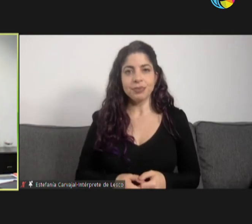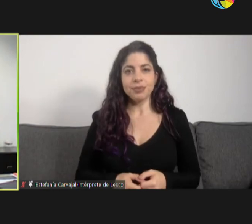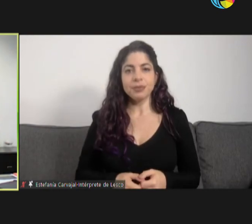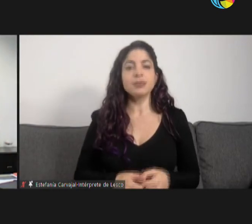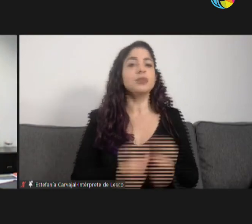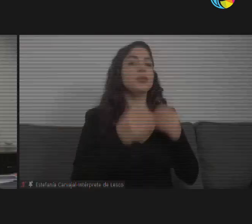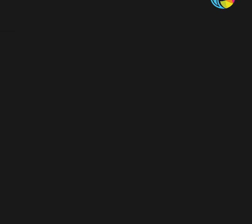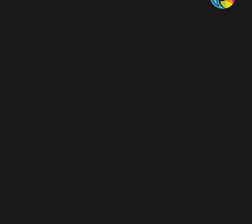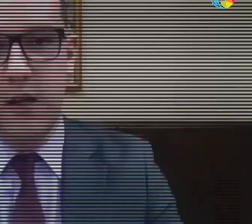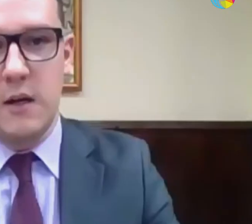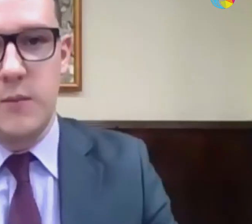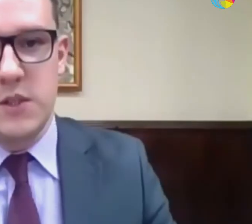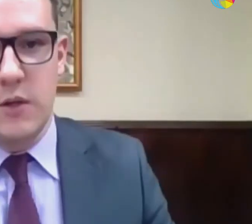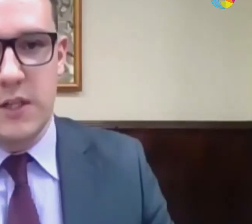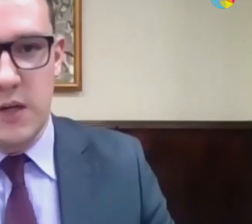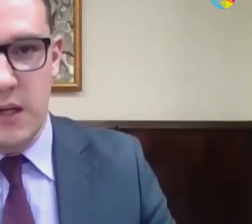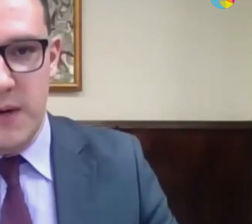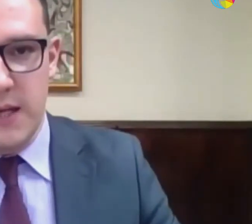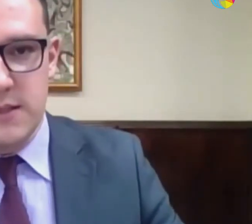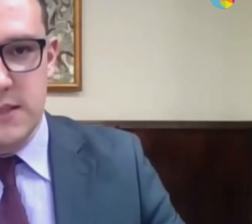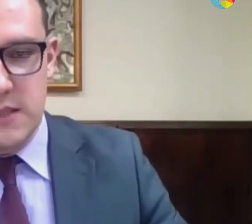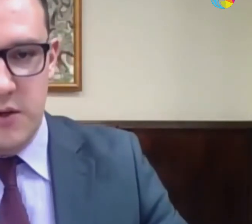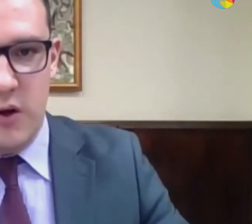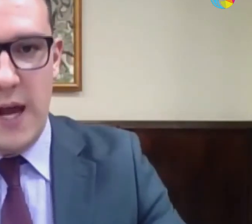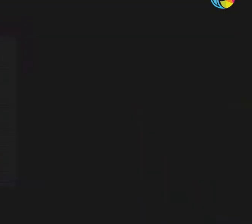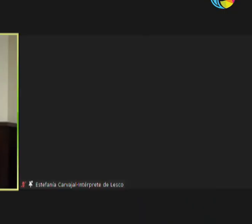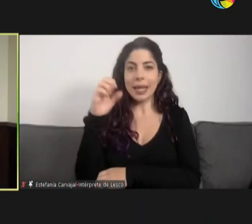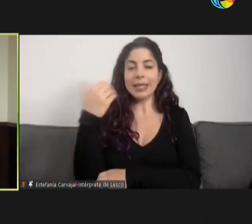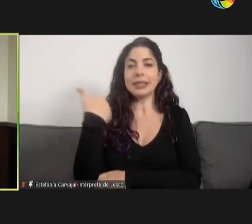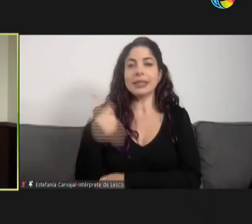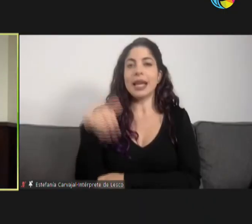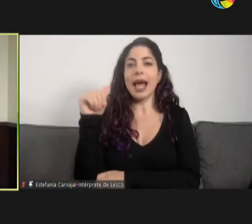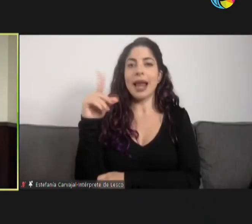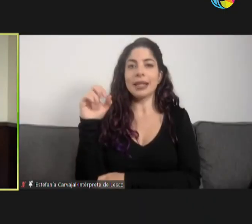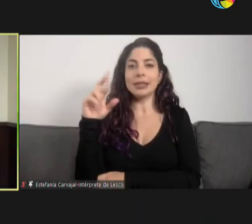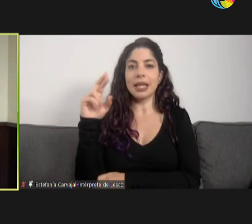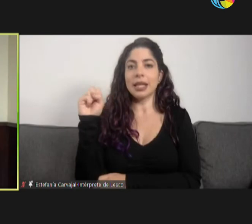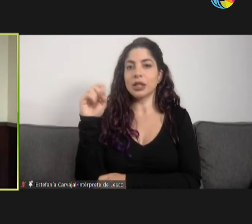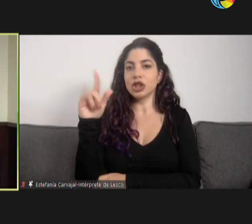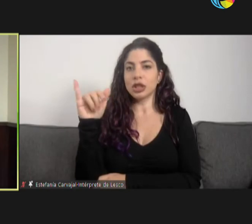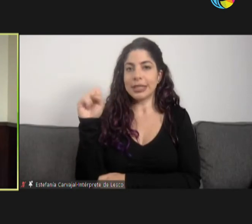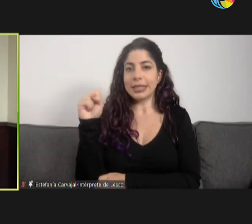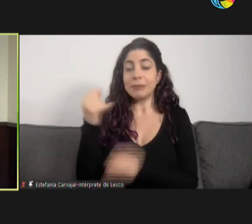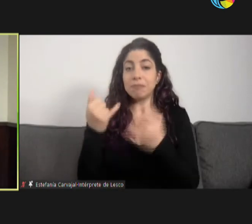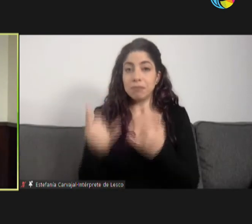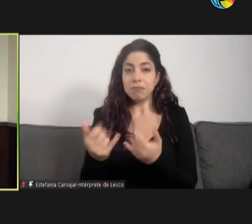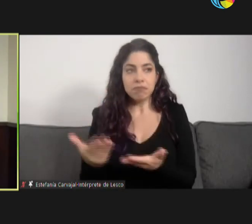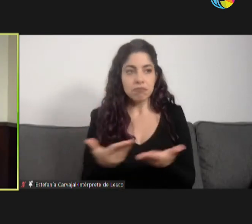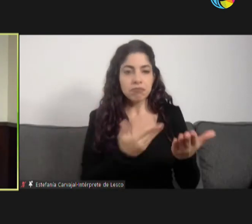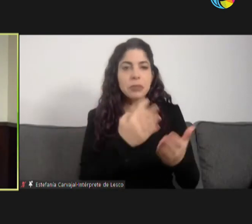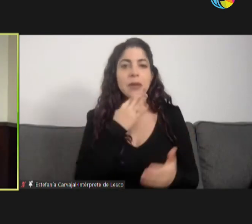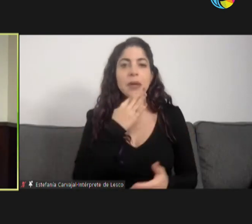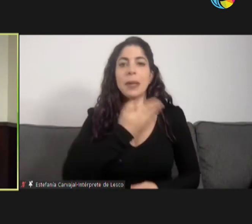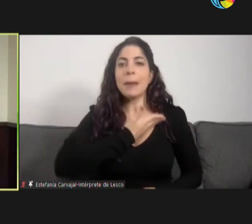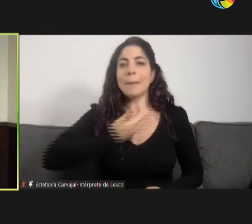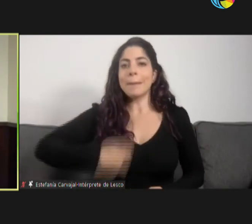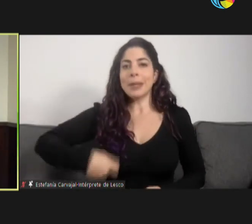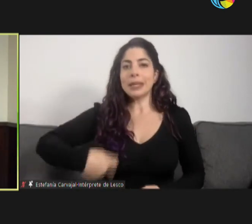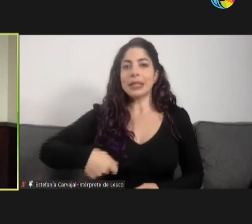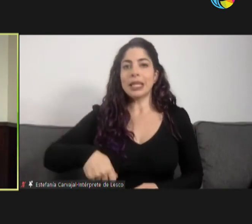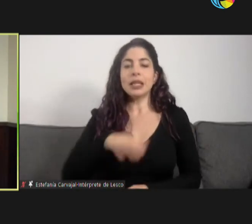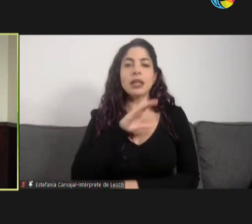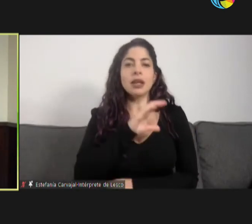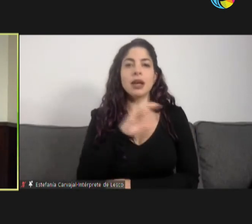Muchas gracias al presidente de la Comisión Nacional de Emergencias, el señor Alexander Solís. Le cedemos la palabra al presidente ejecutivo de la